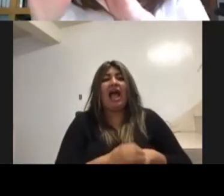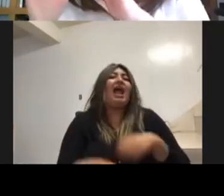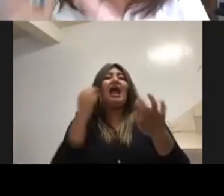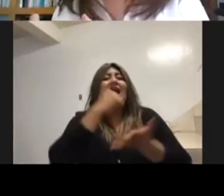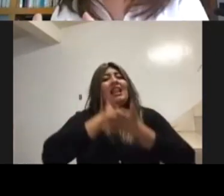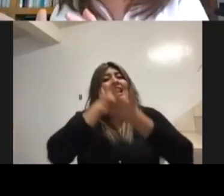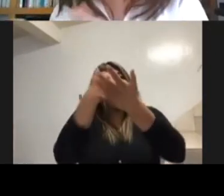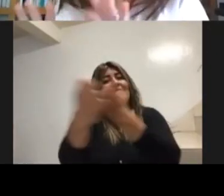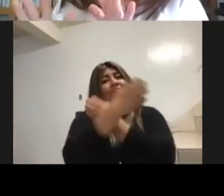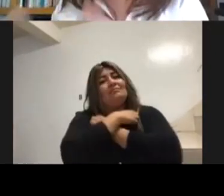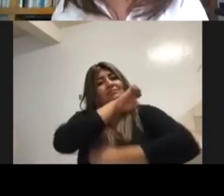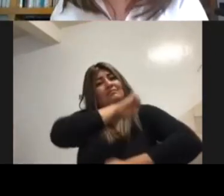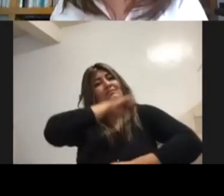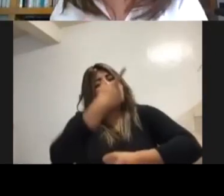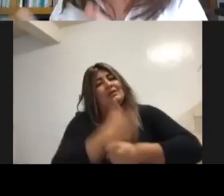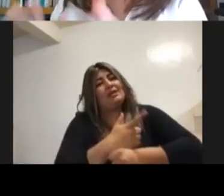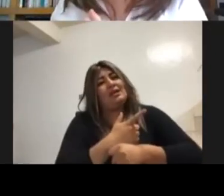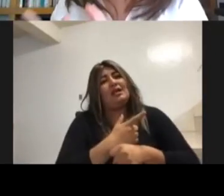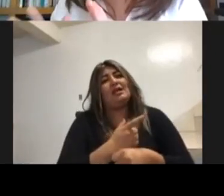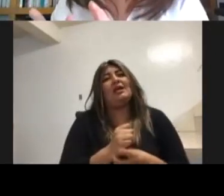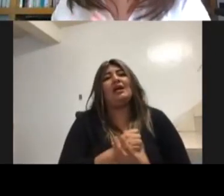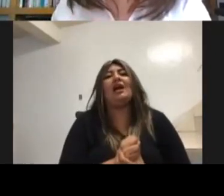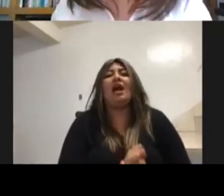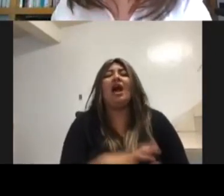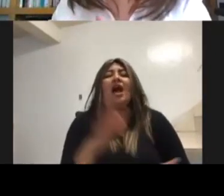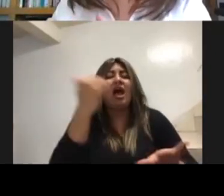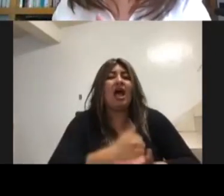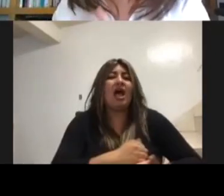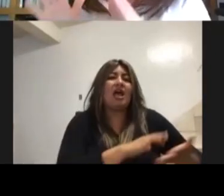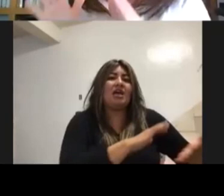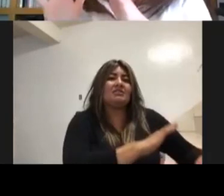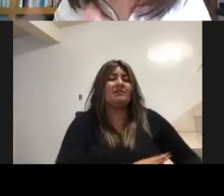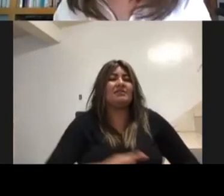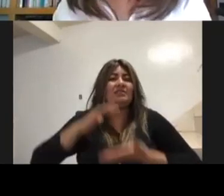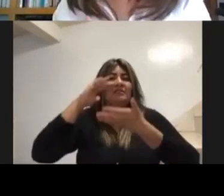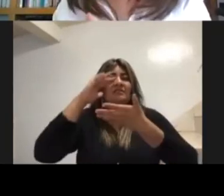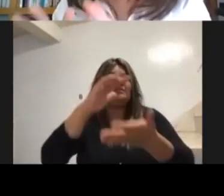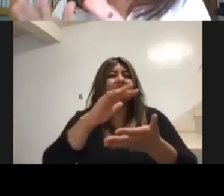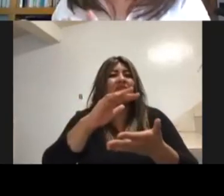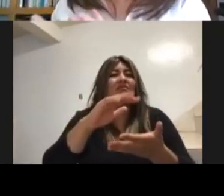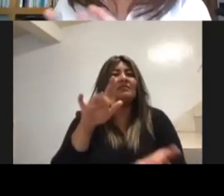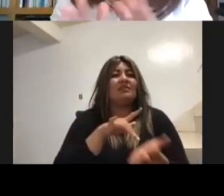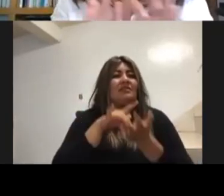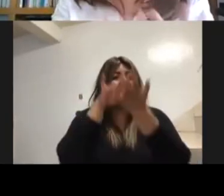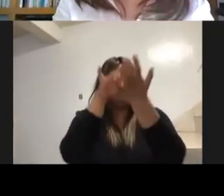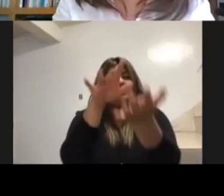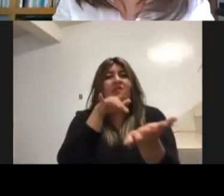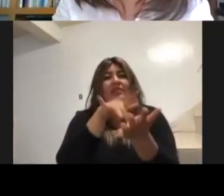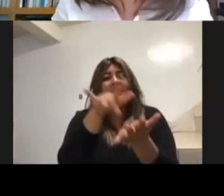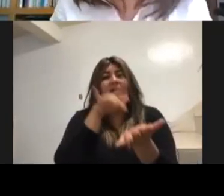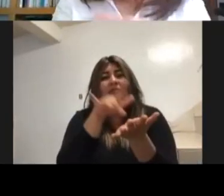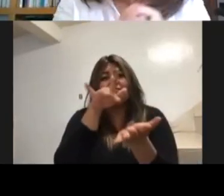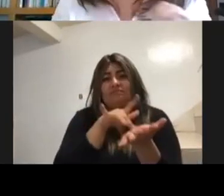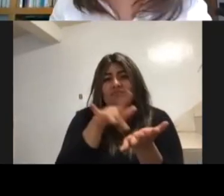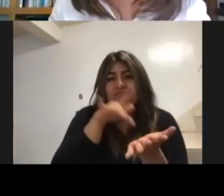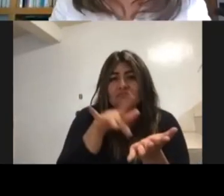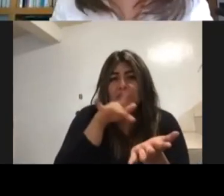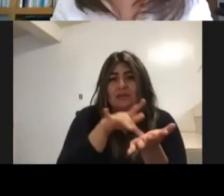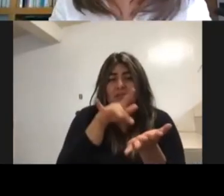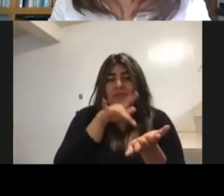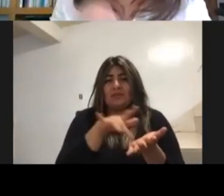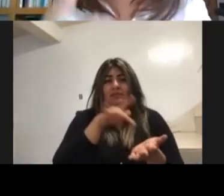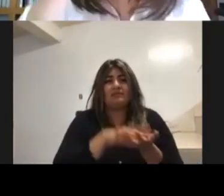es como servicios de apoyo en básica, me refiero, porque es de lo que estoy hablando ahora. En básica tenemos un servicio de apoyo que